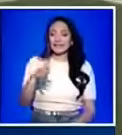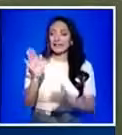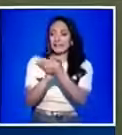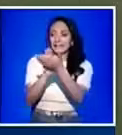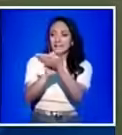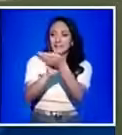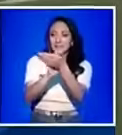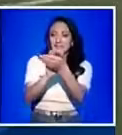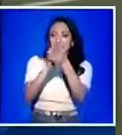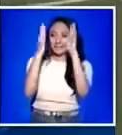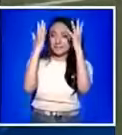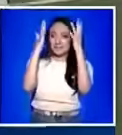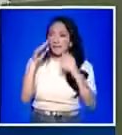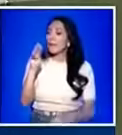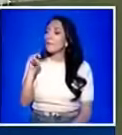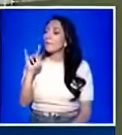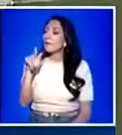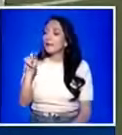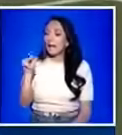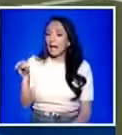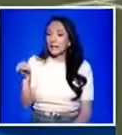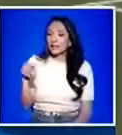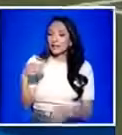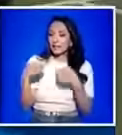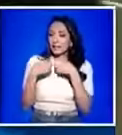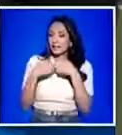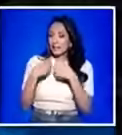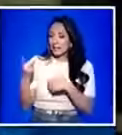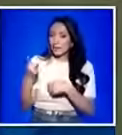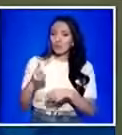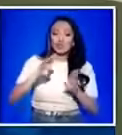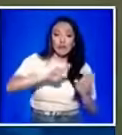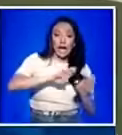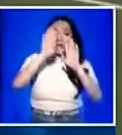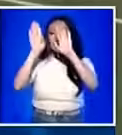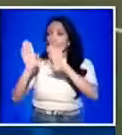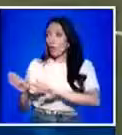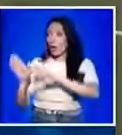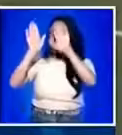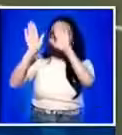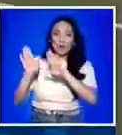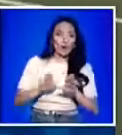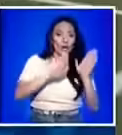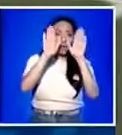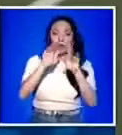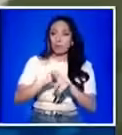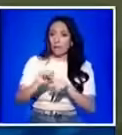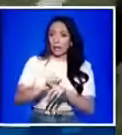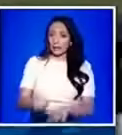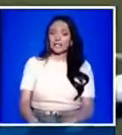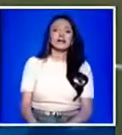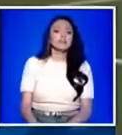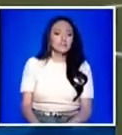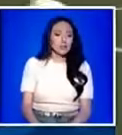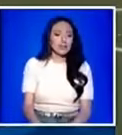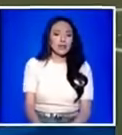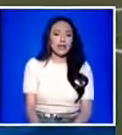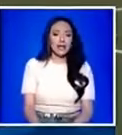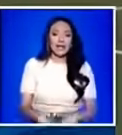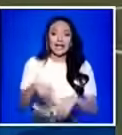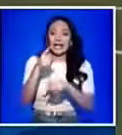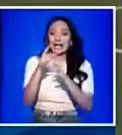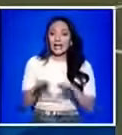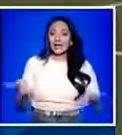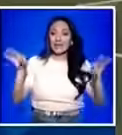Milan. Y está el arquero del equipo Guano en este momento. Y miren qué importante, ¿no? Es la amistad, qué importante es